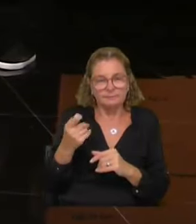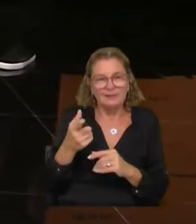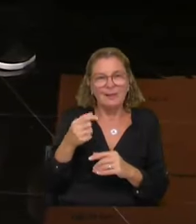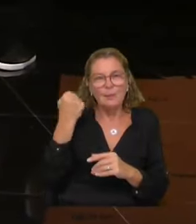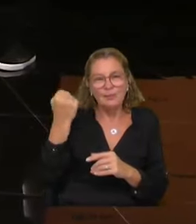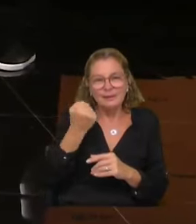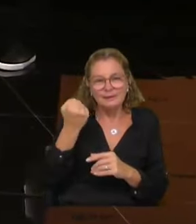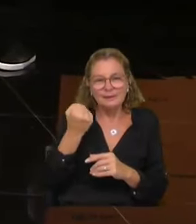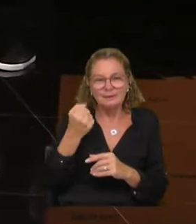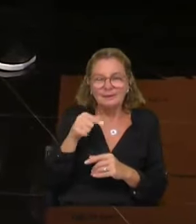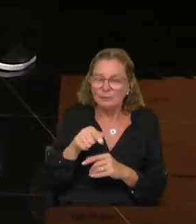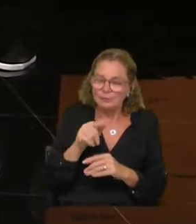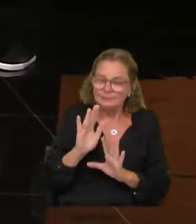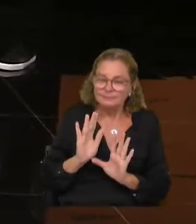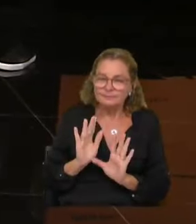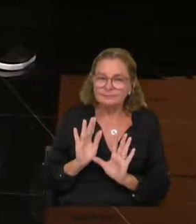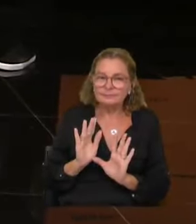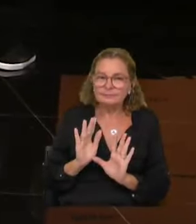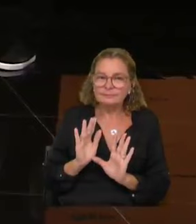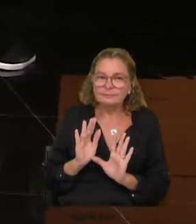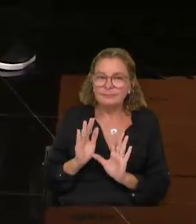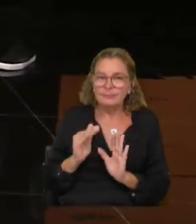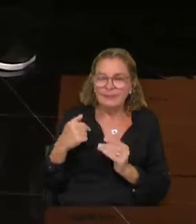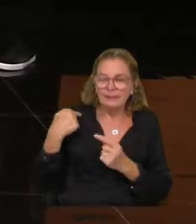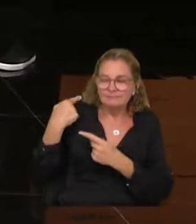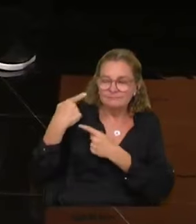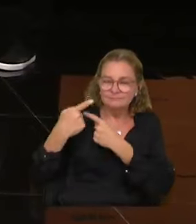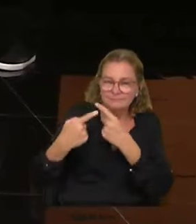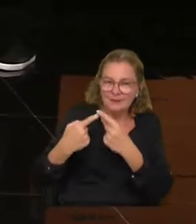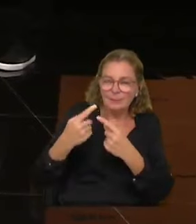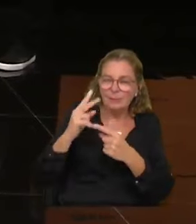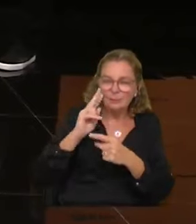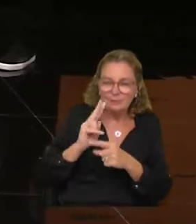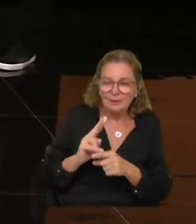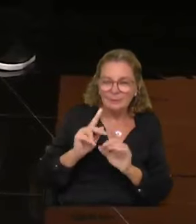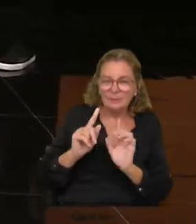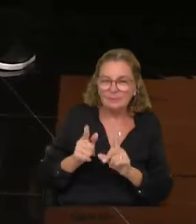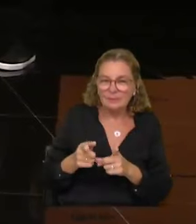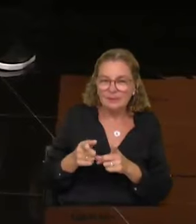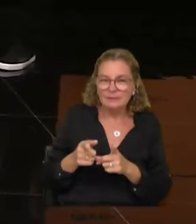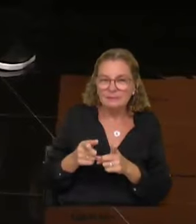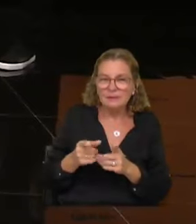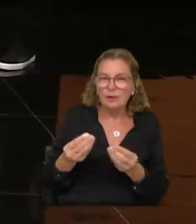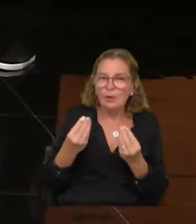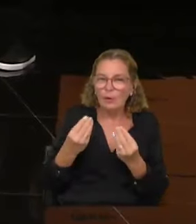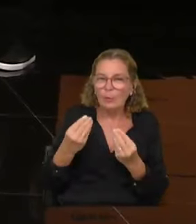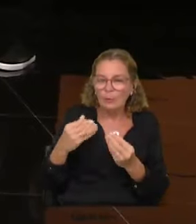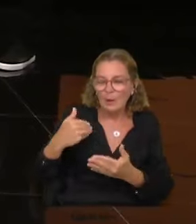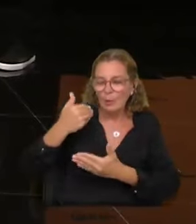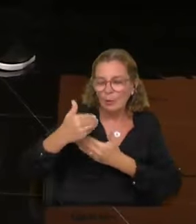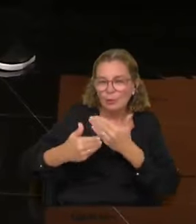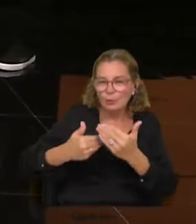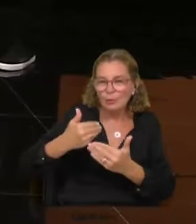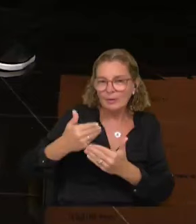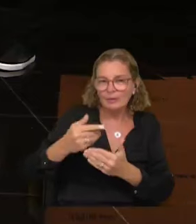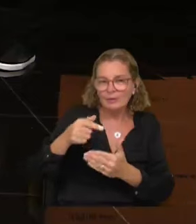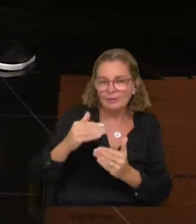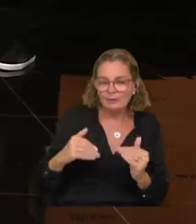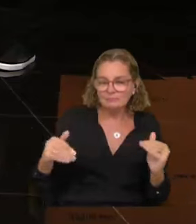importante esto que que que traías e de de cómo va evolucionando esta esta